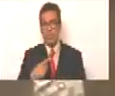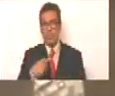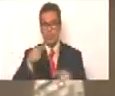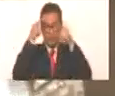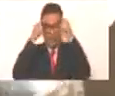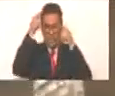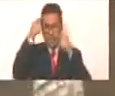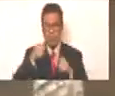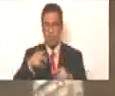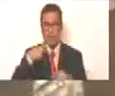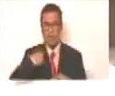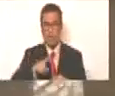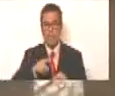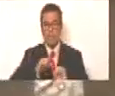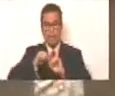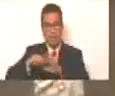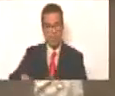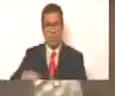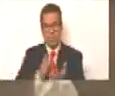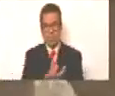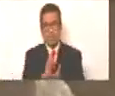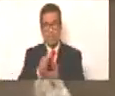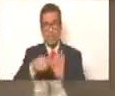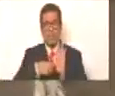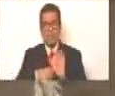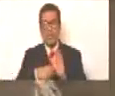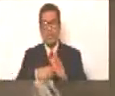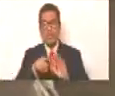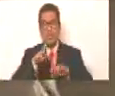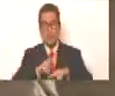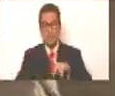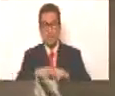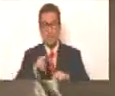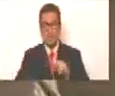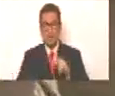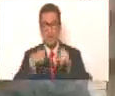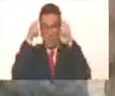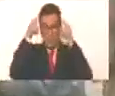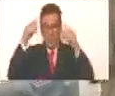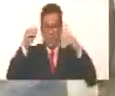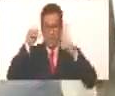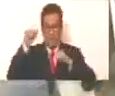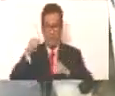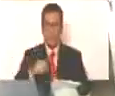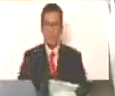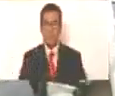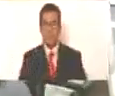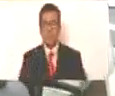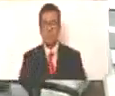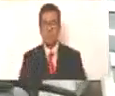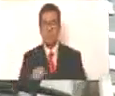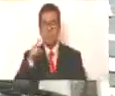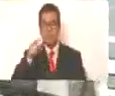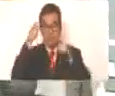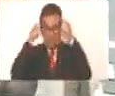vamos a defraudar y seguimos adelante con tu legado, Chávez. ¡Chávez vive! ¡Chávez vive y vive!